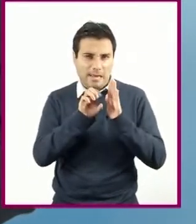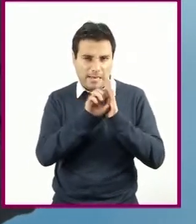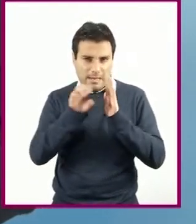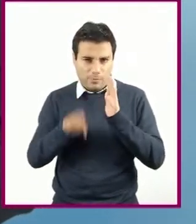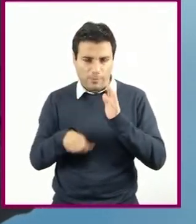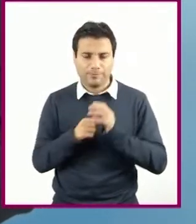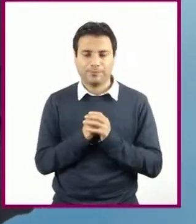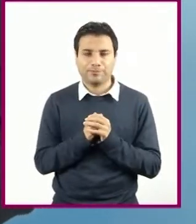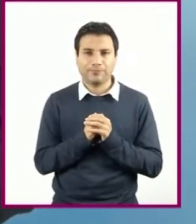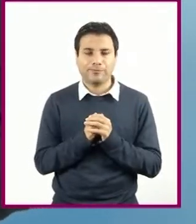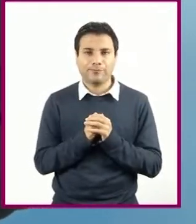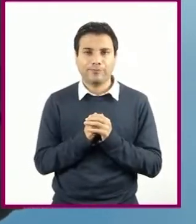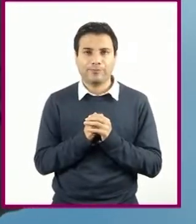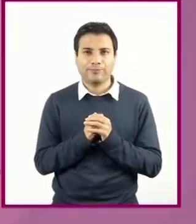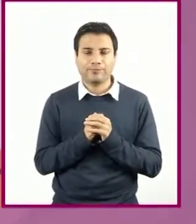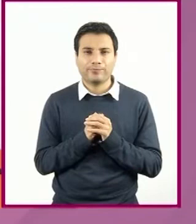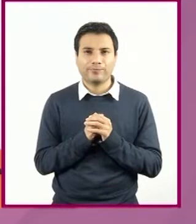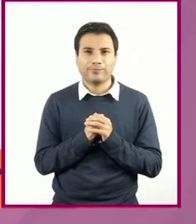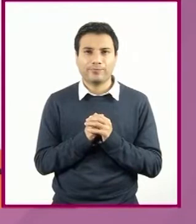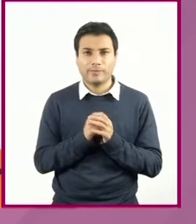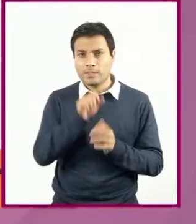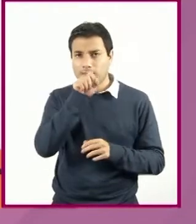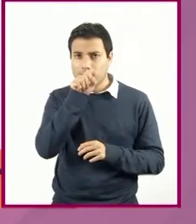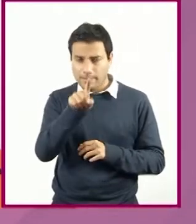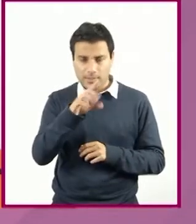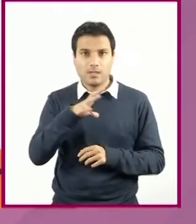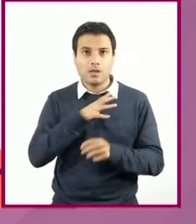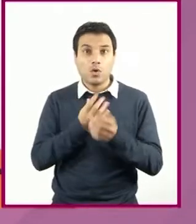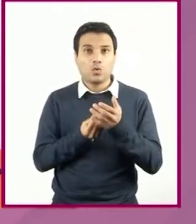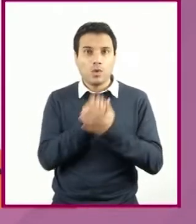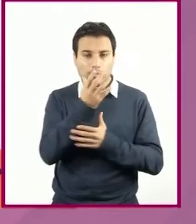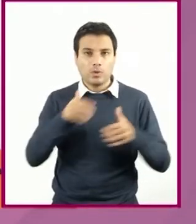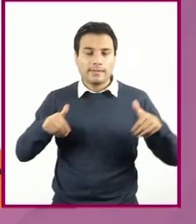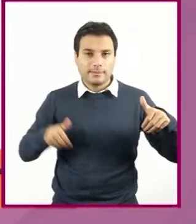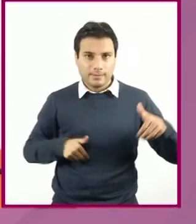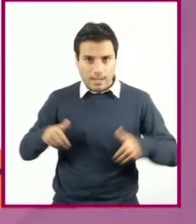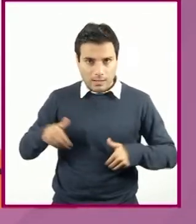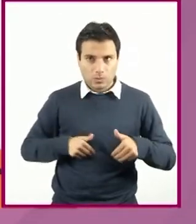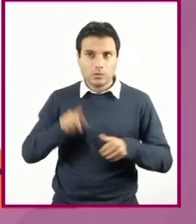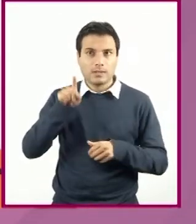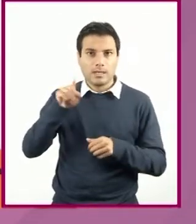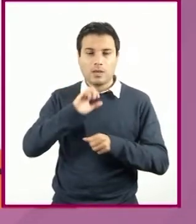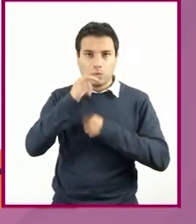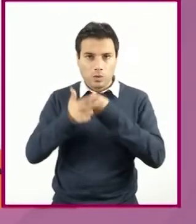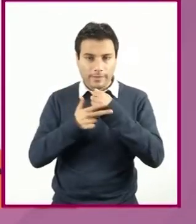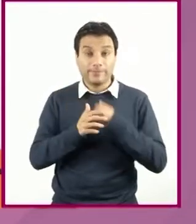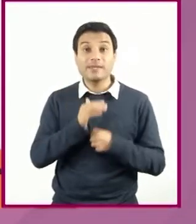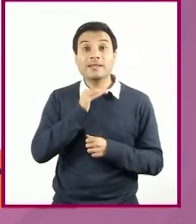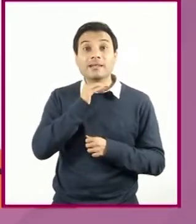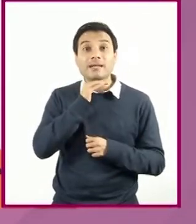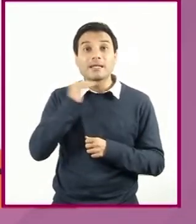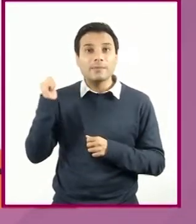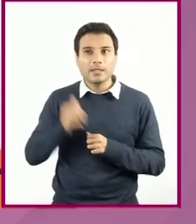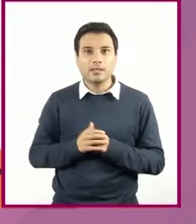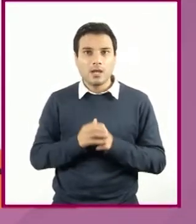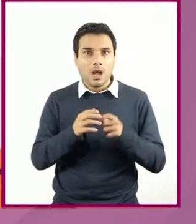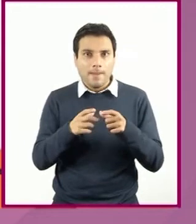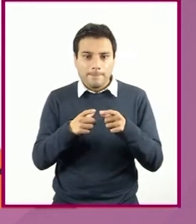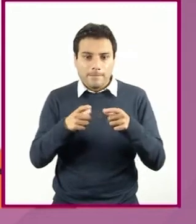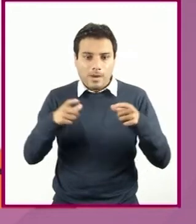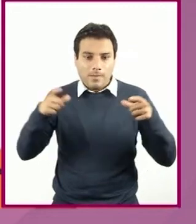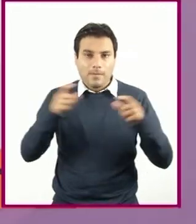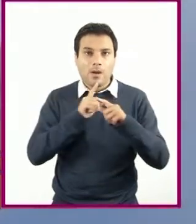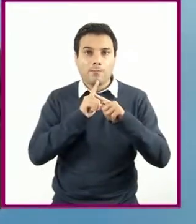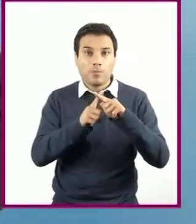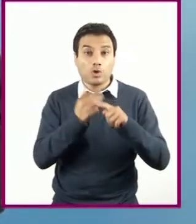lo encontramos en el número de teatros que surgían en Europa. En Alemania se triplicó su número.